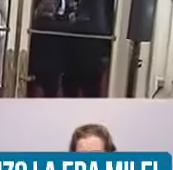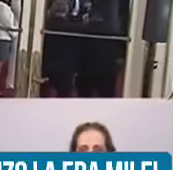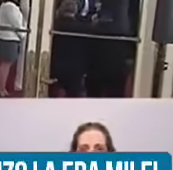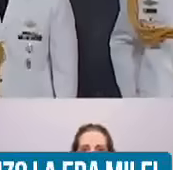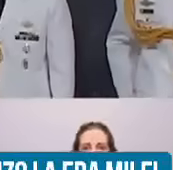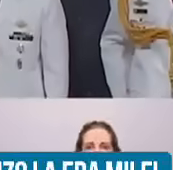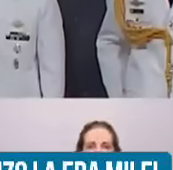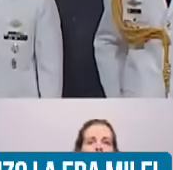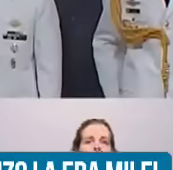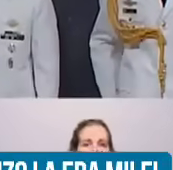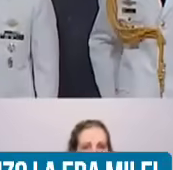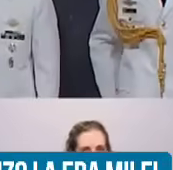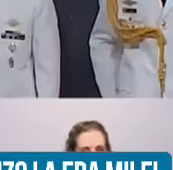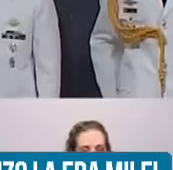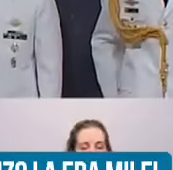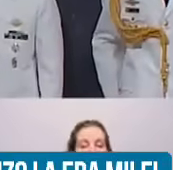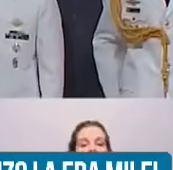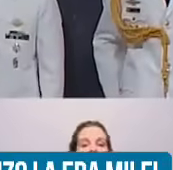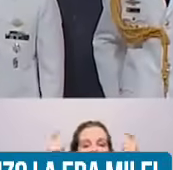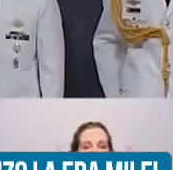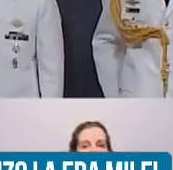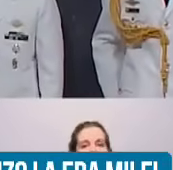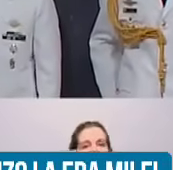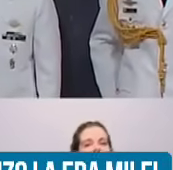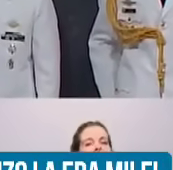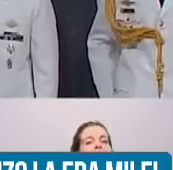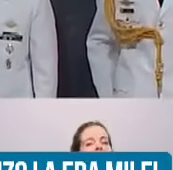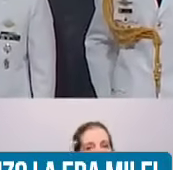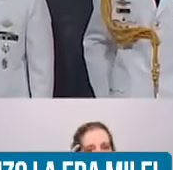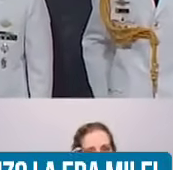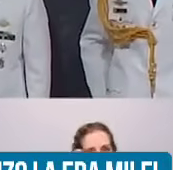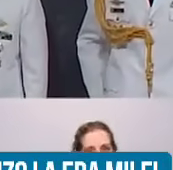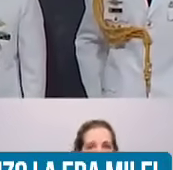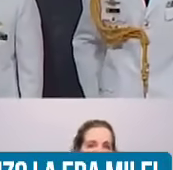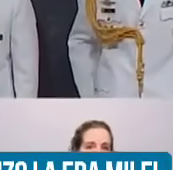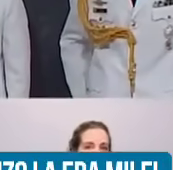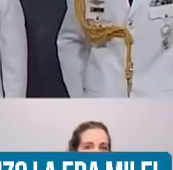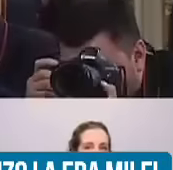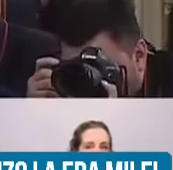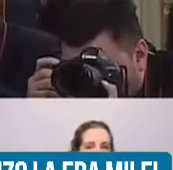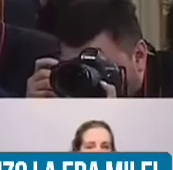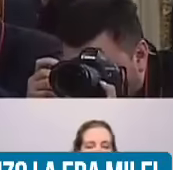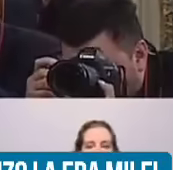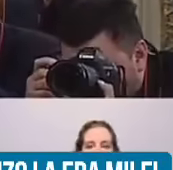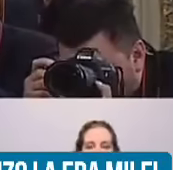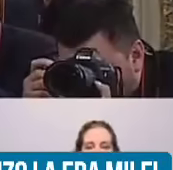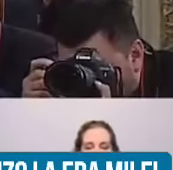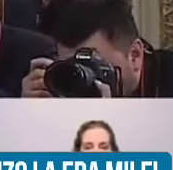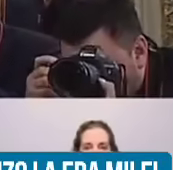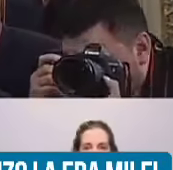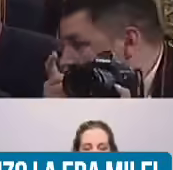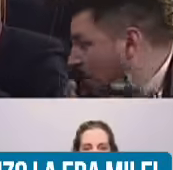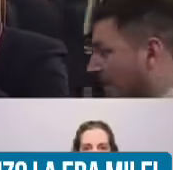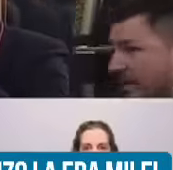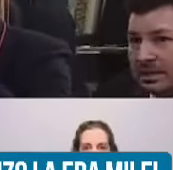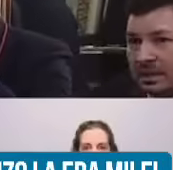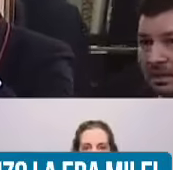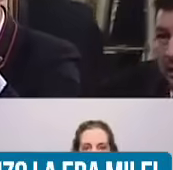la Nación por la delegación del Reino de España, Su Majestad, el rey Felipe de Borbón y Grecia.